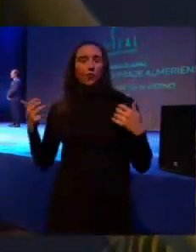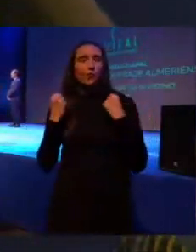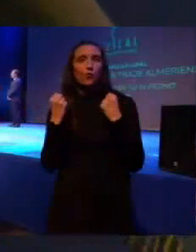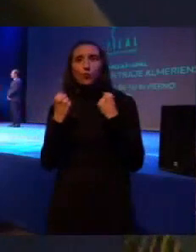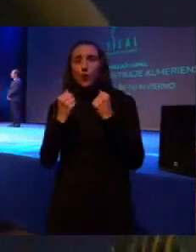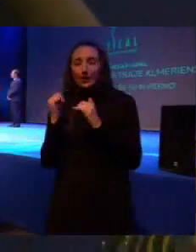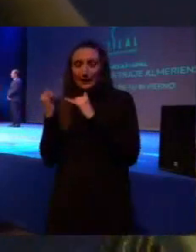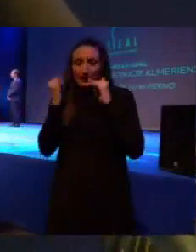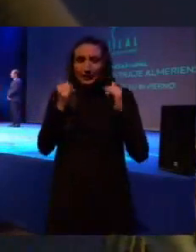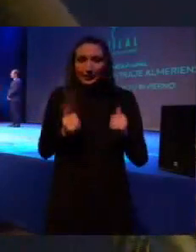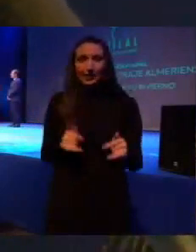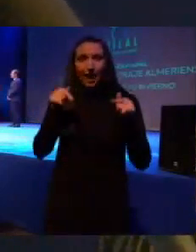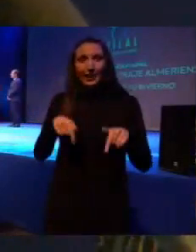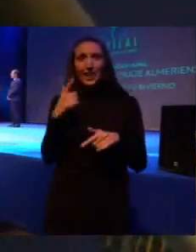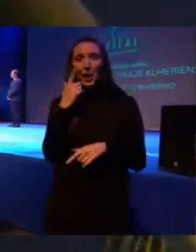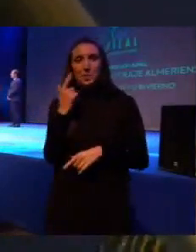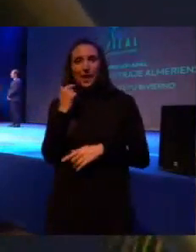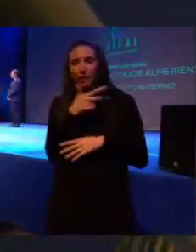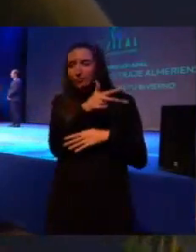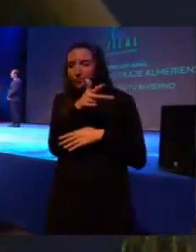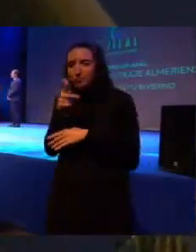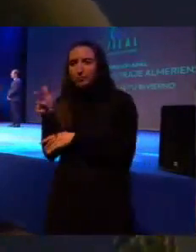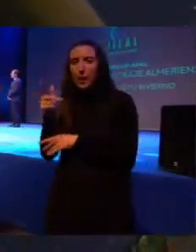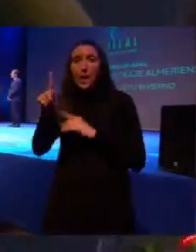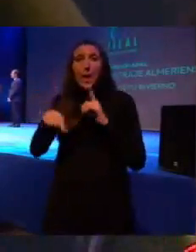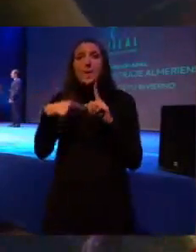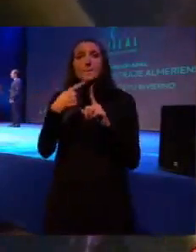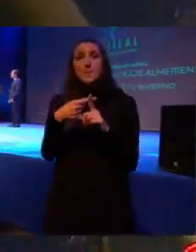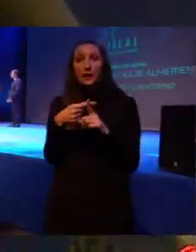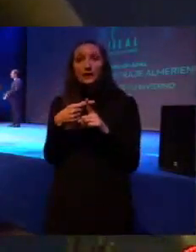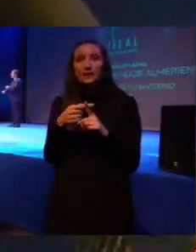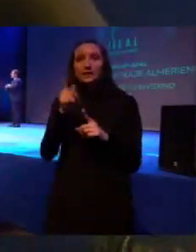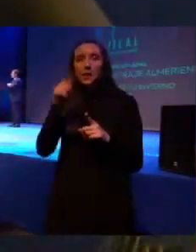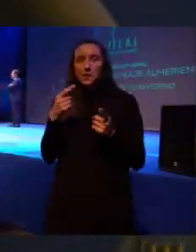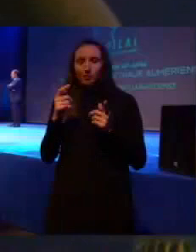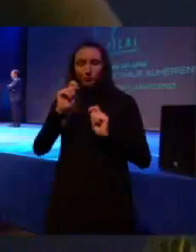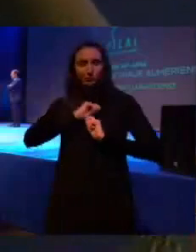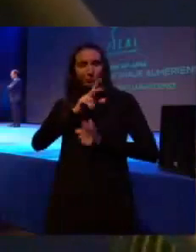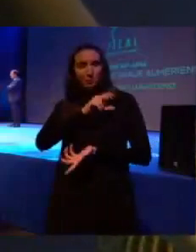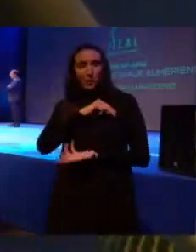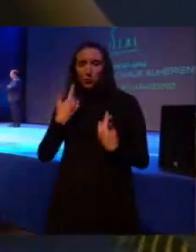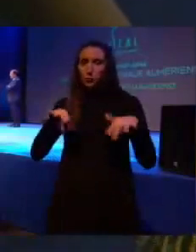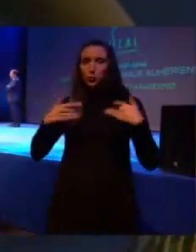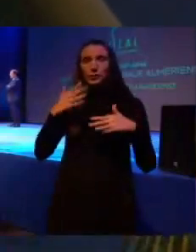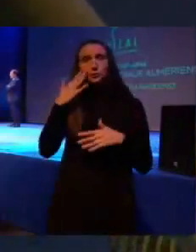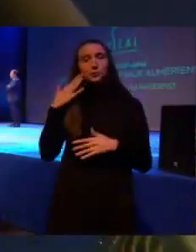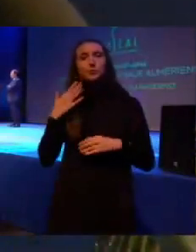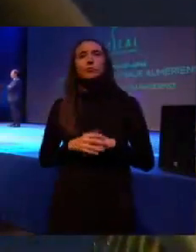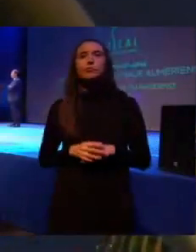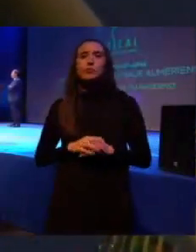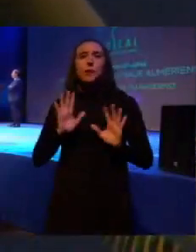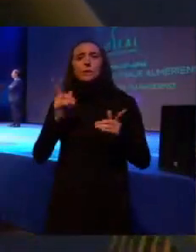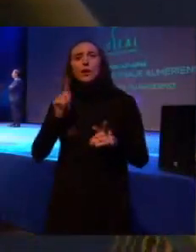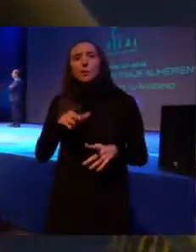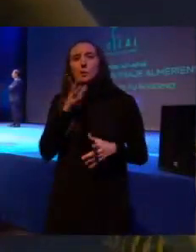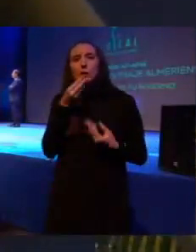esta tierra, rodar y además recibir, como no, este reconocimiento. Pero sobre todo porque es una historia